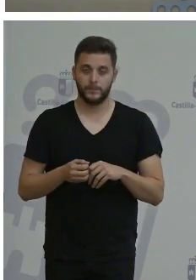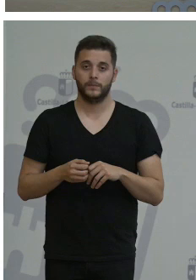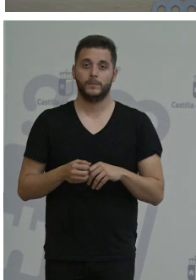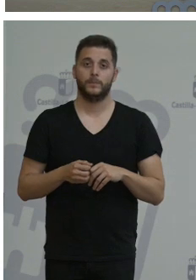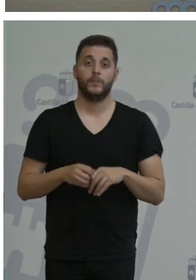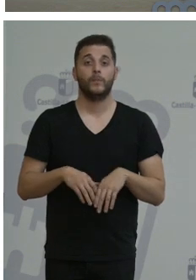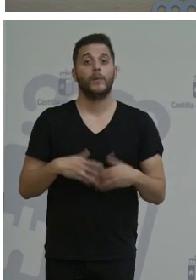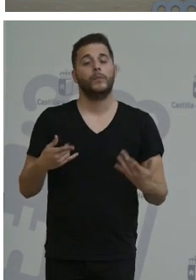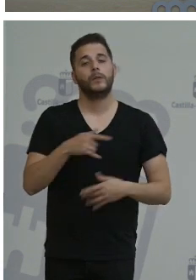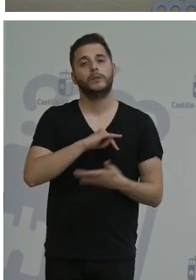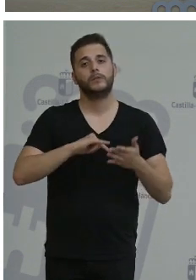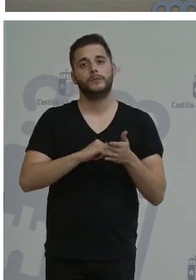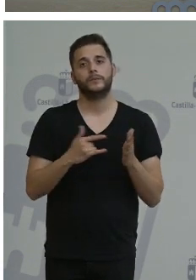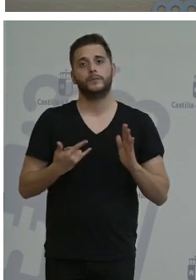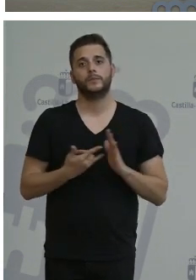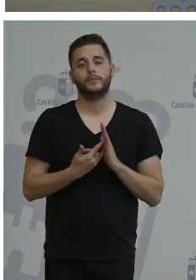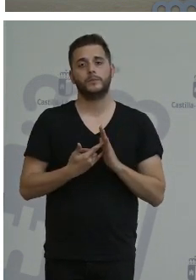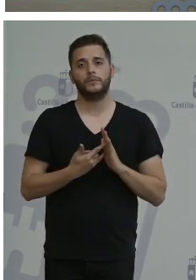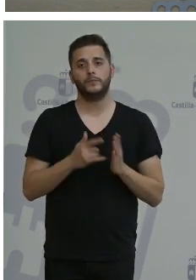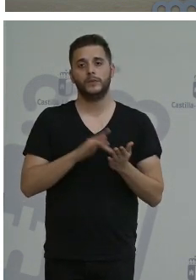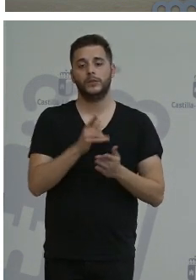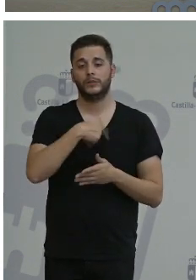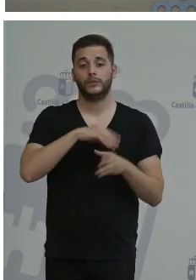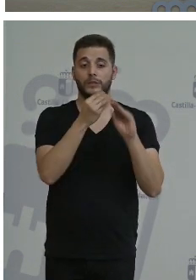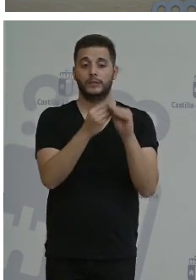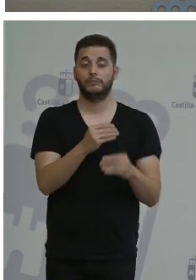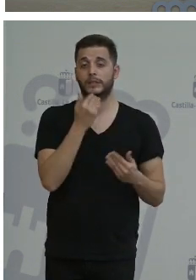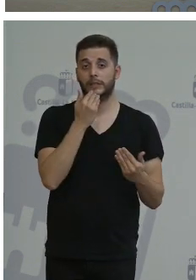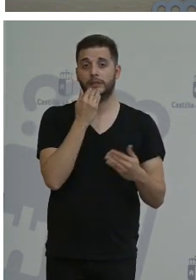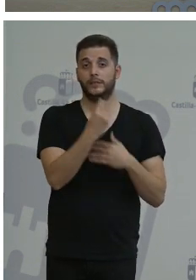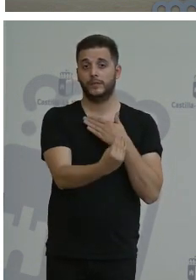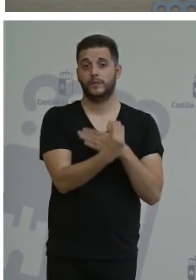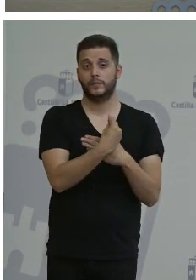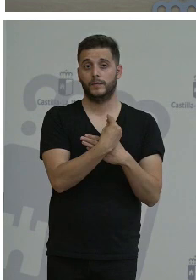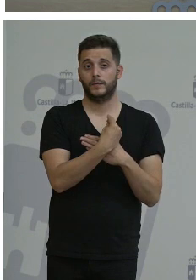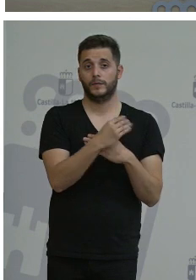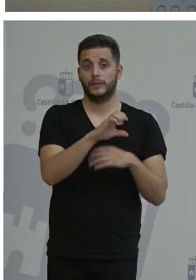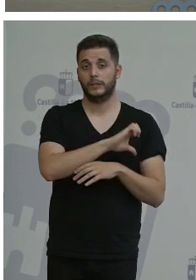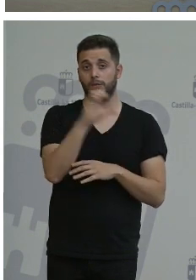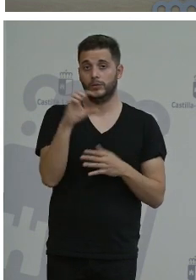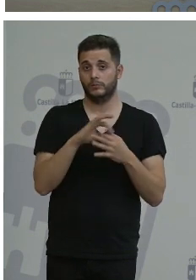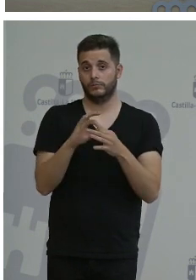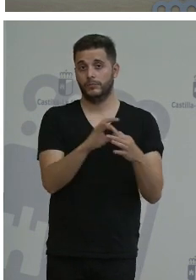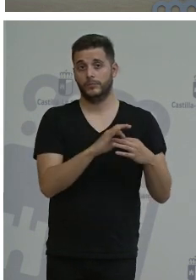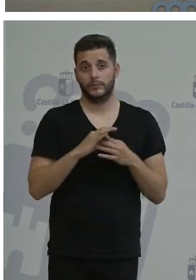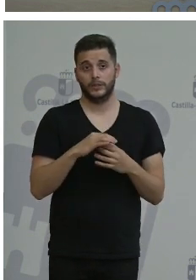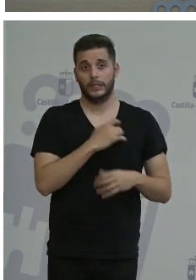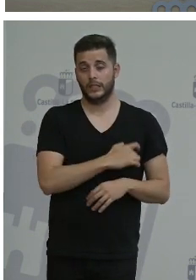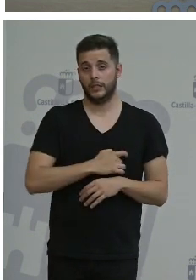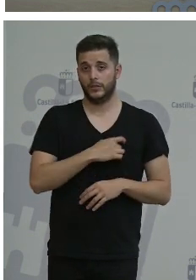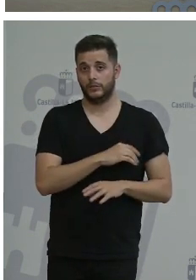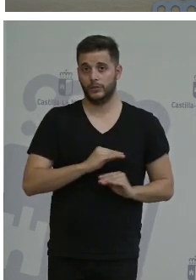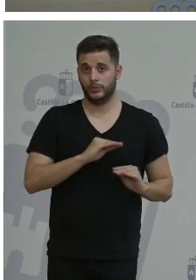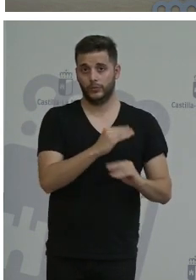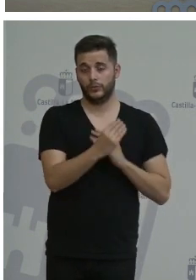Bueno, pues este es un proyecto que estamos haciendo gracias a la financiación de la Unión Europea, de la Comisión Europea,